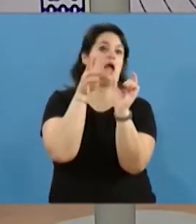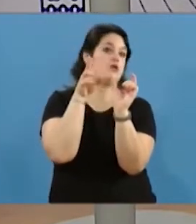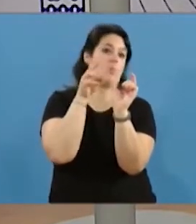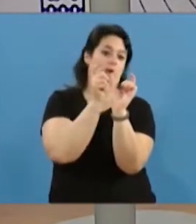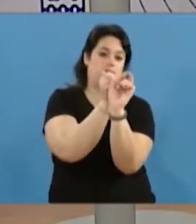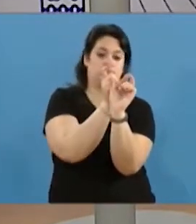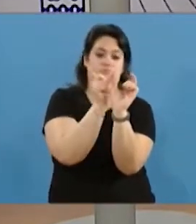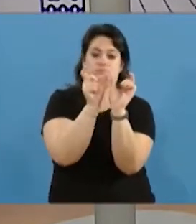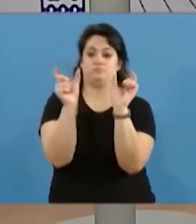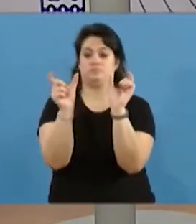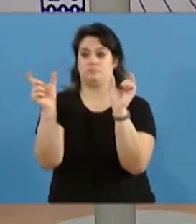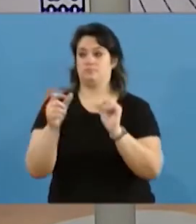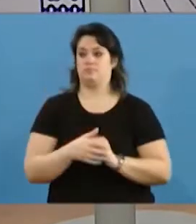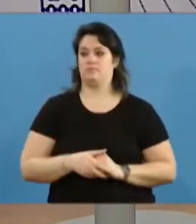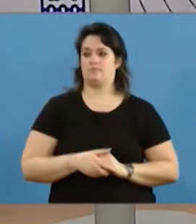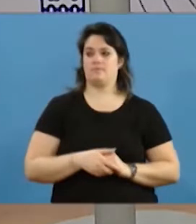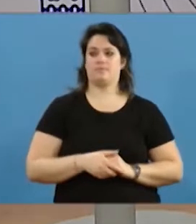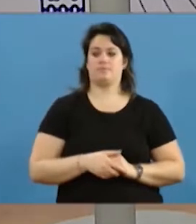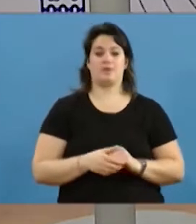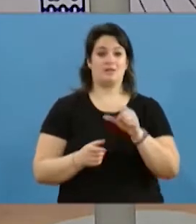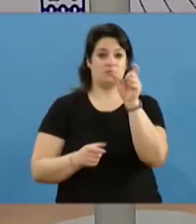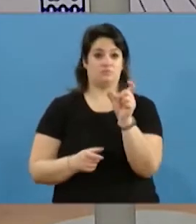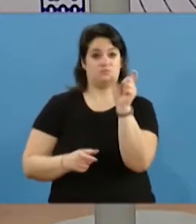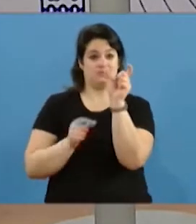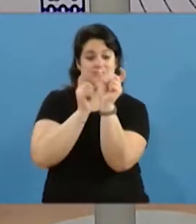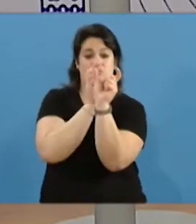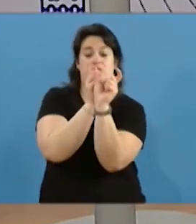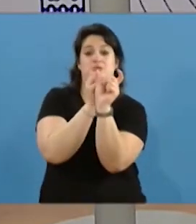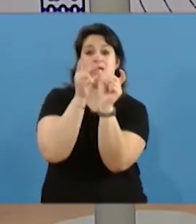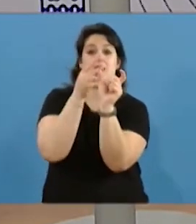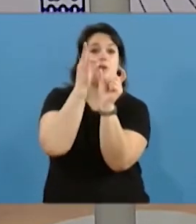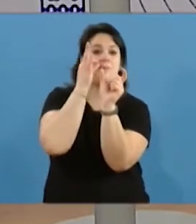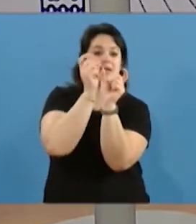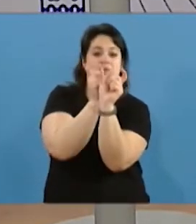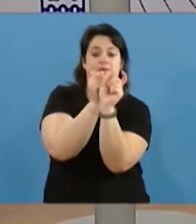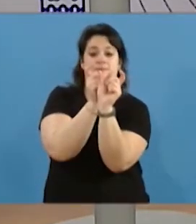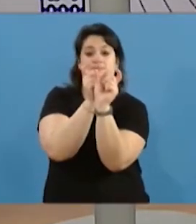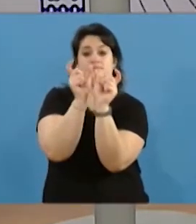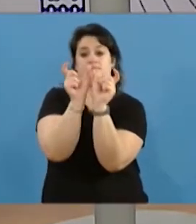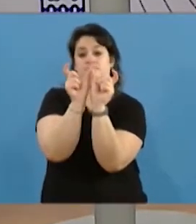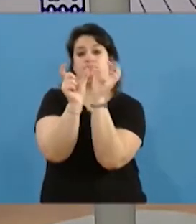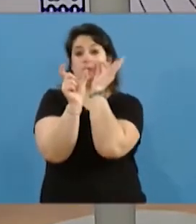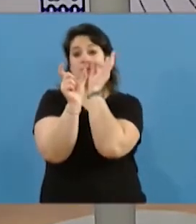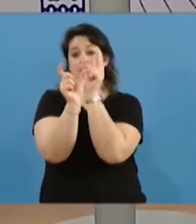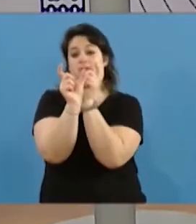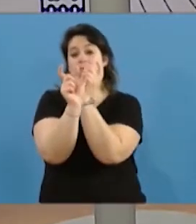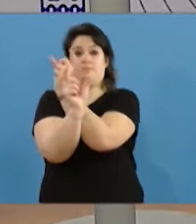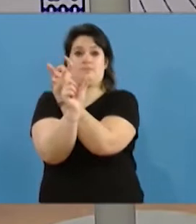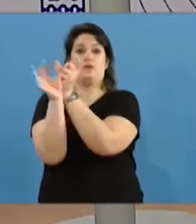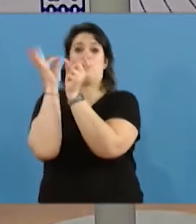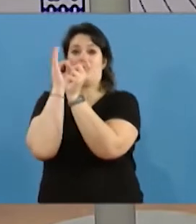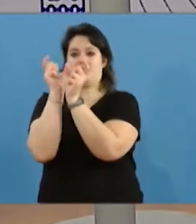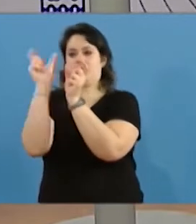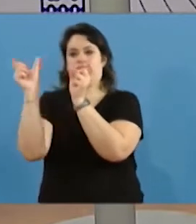Bien. ¿Sí? En este caso, estos centímetros corresponden a 20, ¿sí? Bien. Entonces ahora